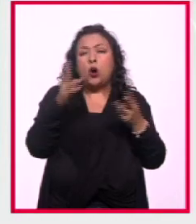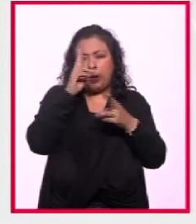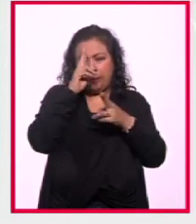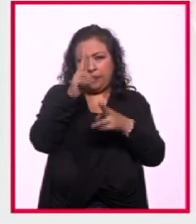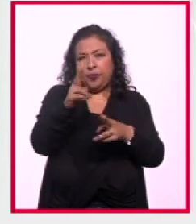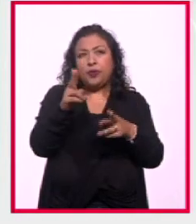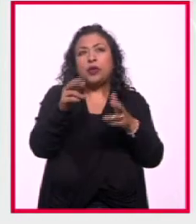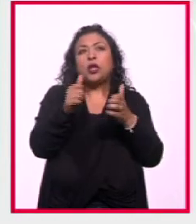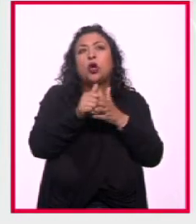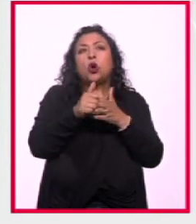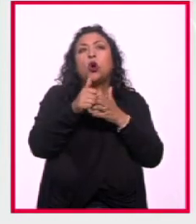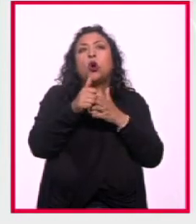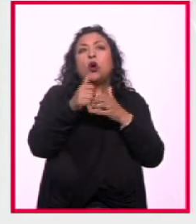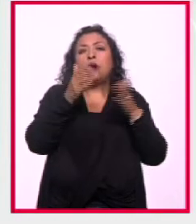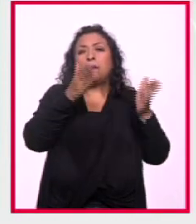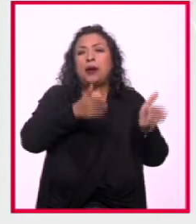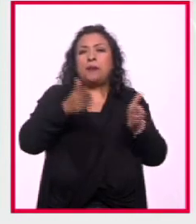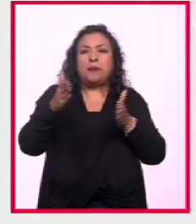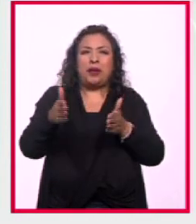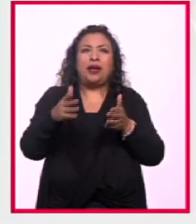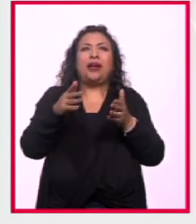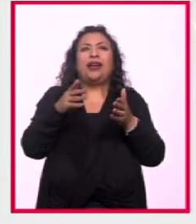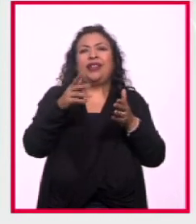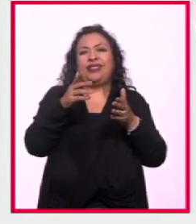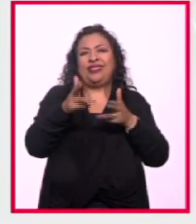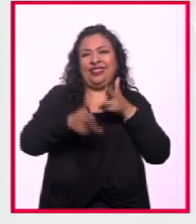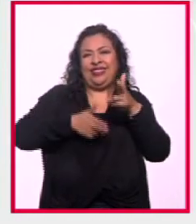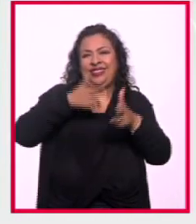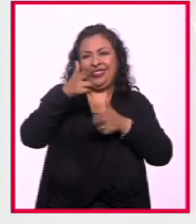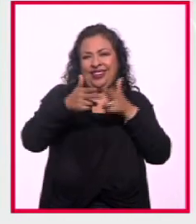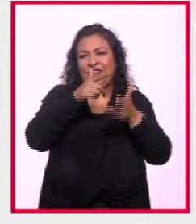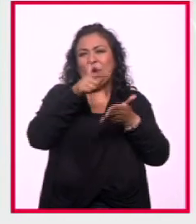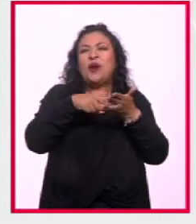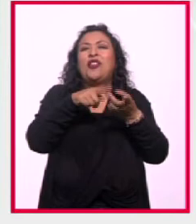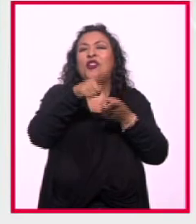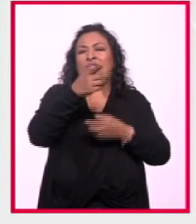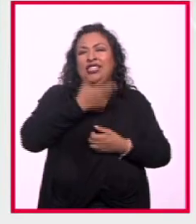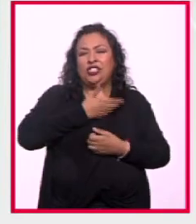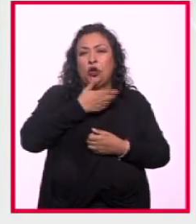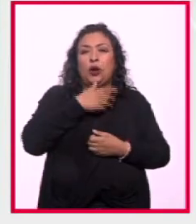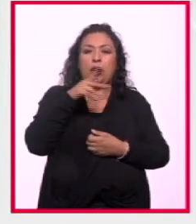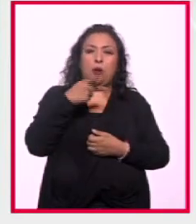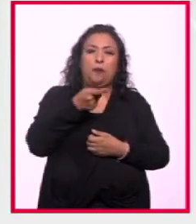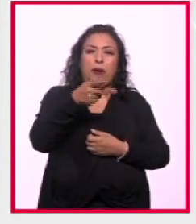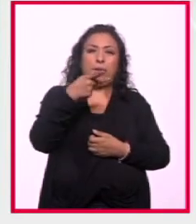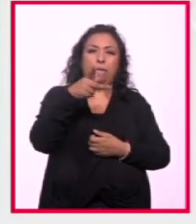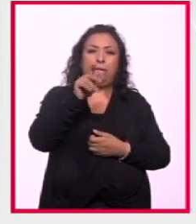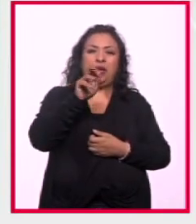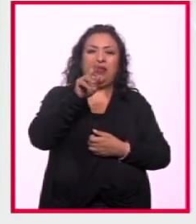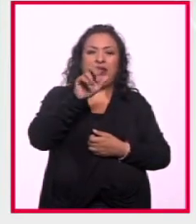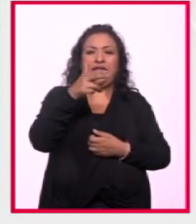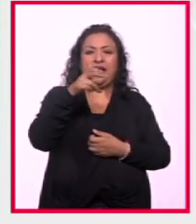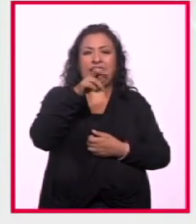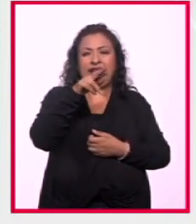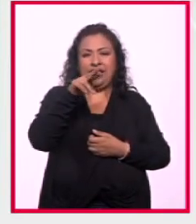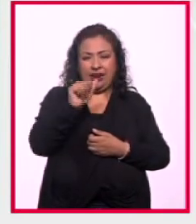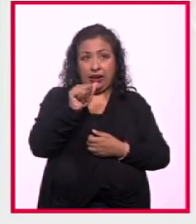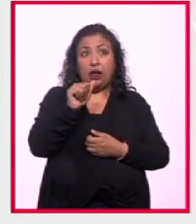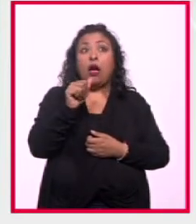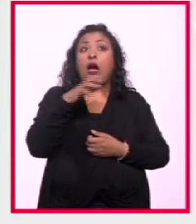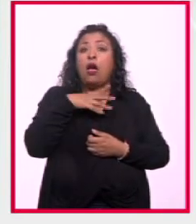con los vagones del tren que están en el zócalo capitalino petra herrera de orden a su propio